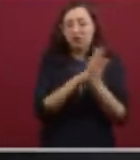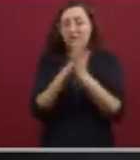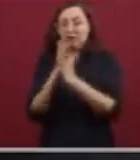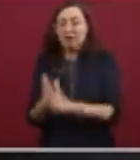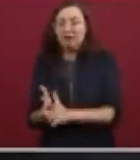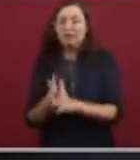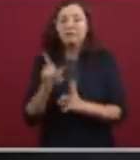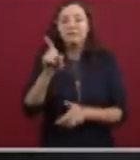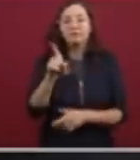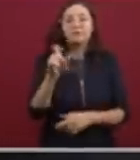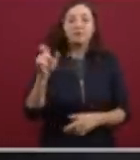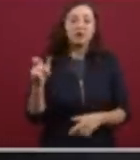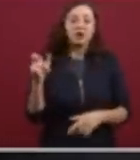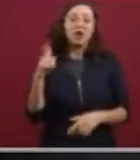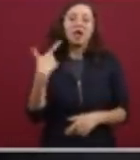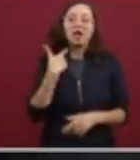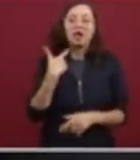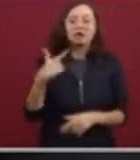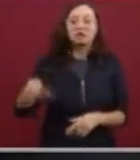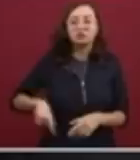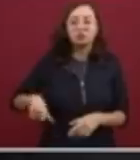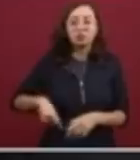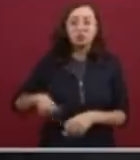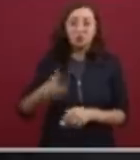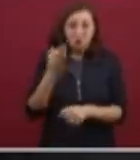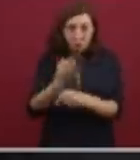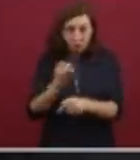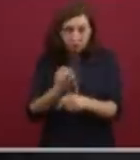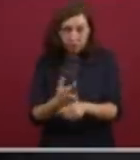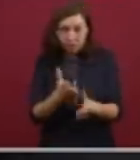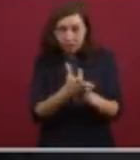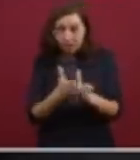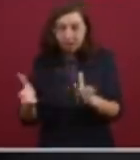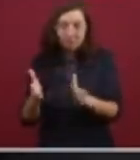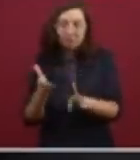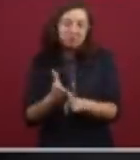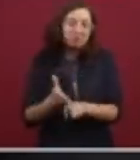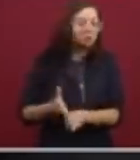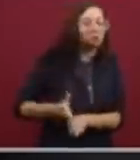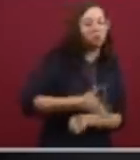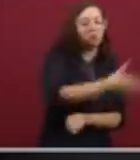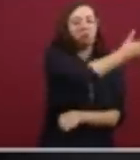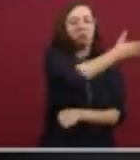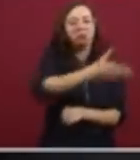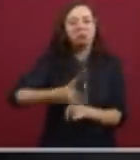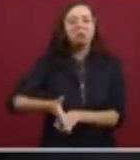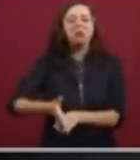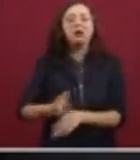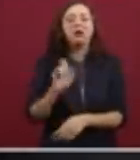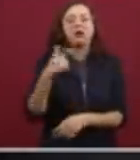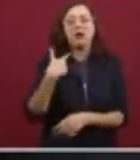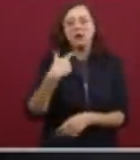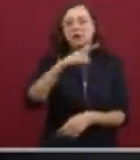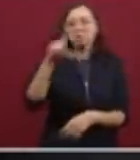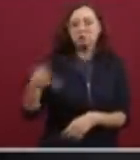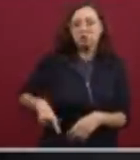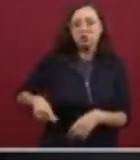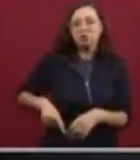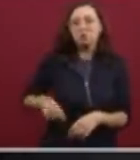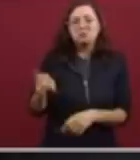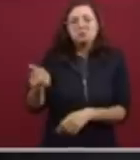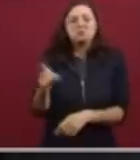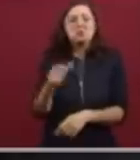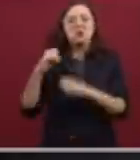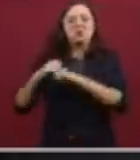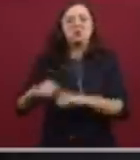herencia para usted, señor presidente, no se ha practicado esto aquí, pero ha habido una dilatación del Poder Judicial y de las autoridades de salud en torno a esto,